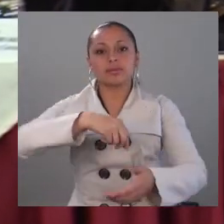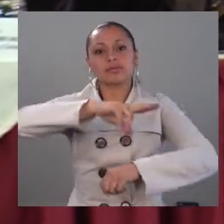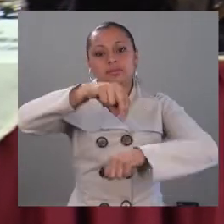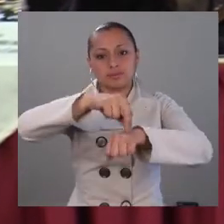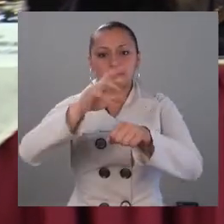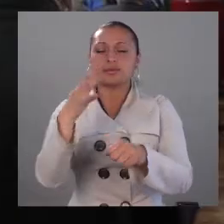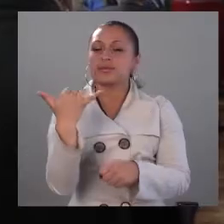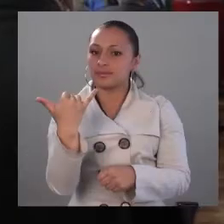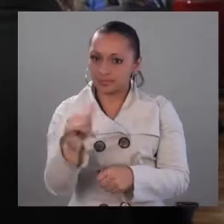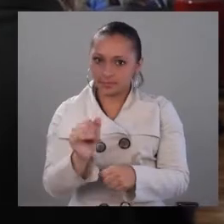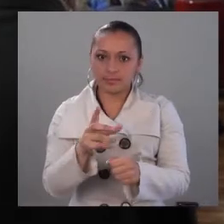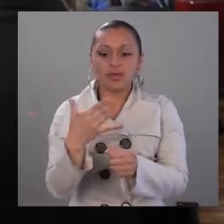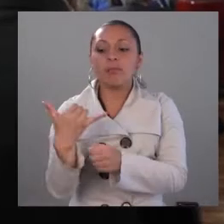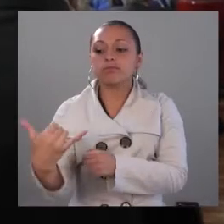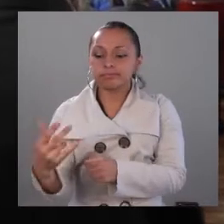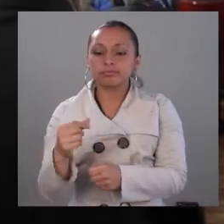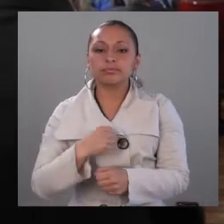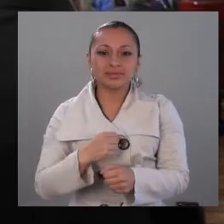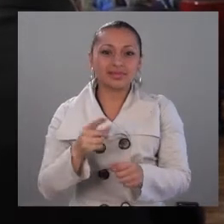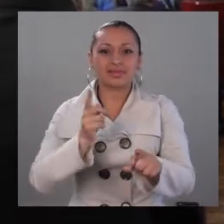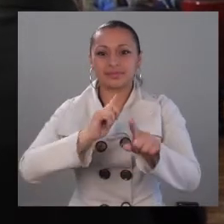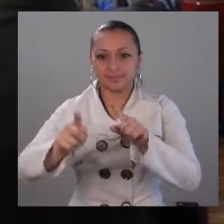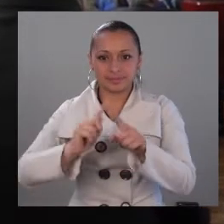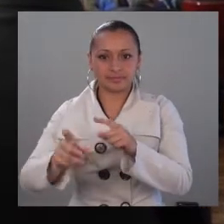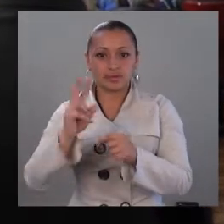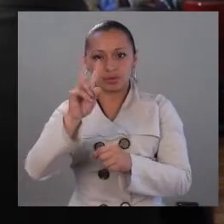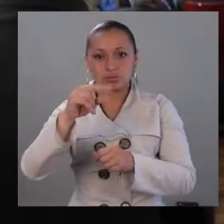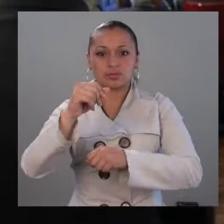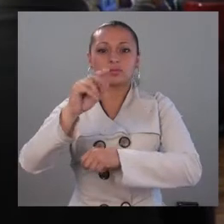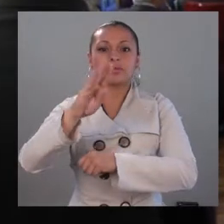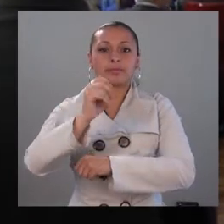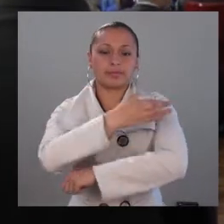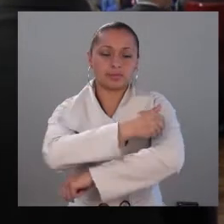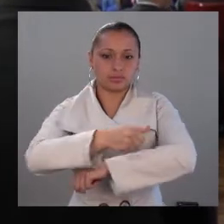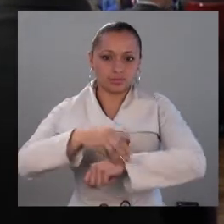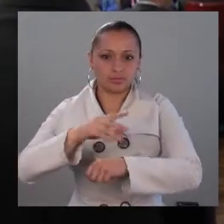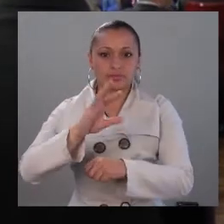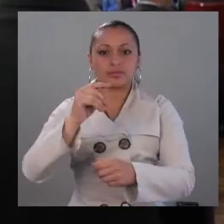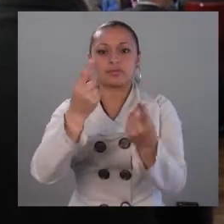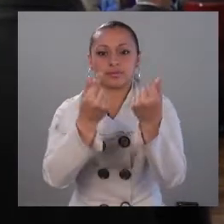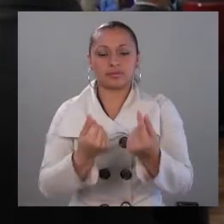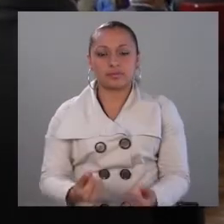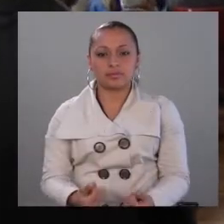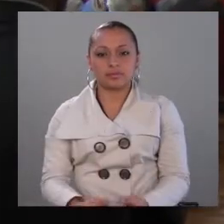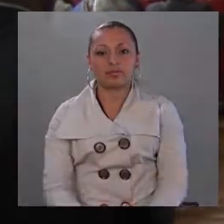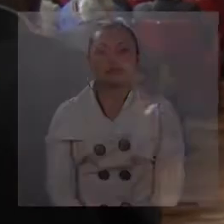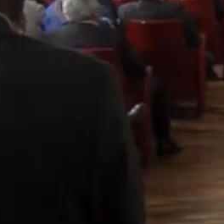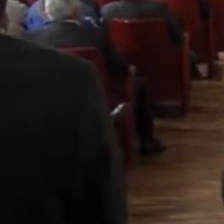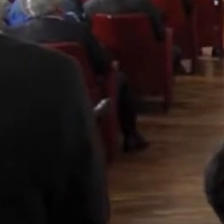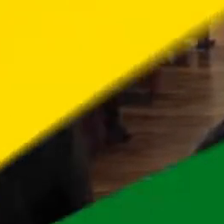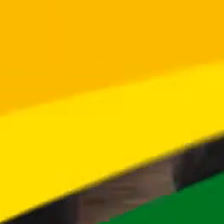y Quillacingas, y que contempla inversiones por el orden de los 2 billones de pesos.